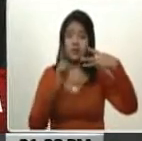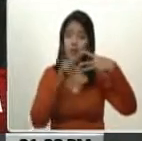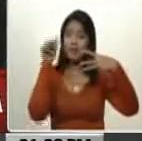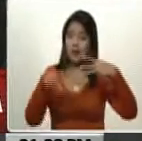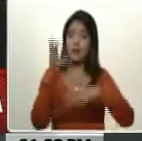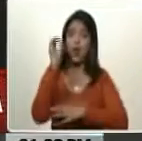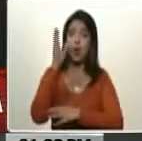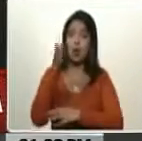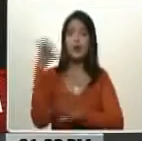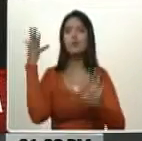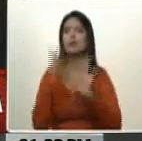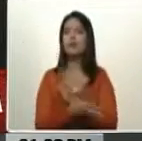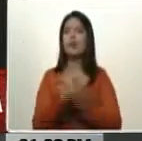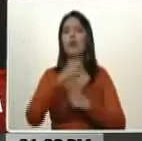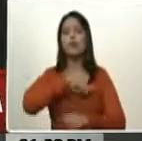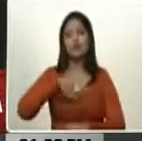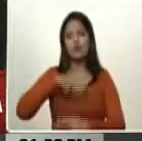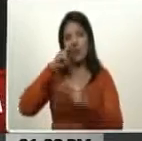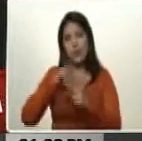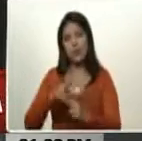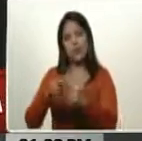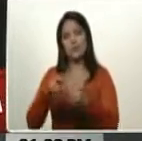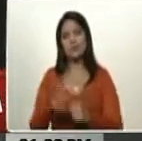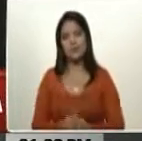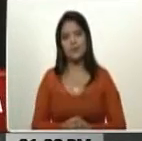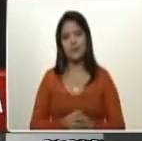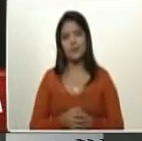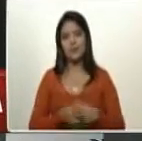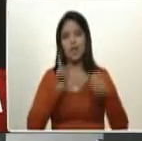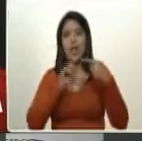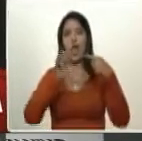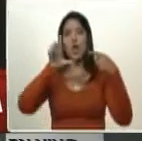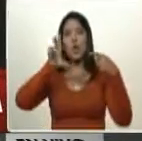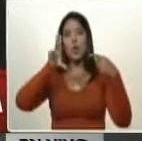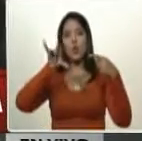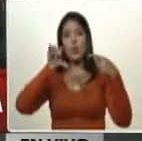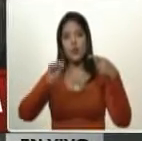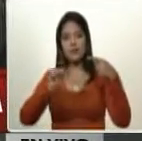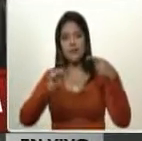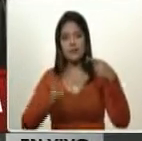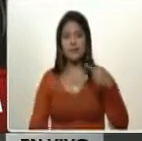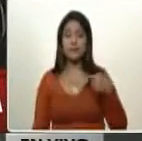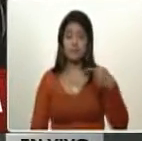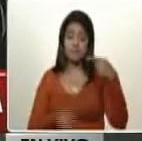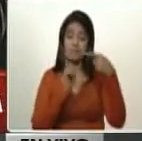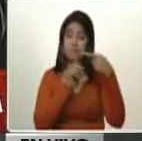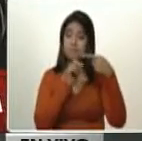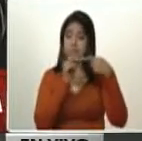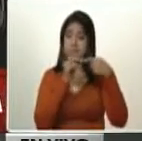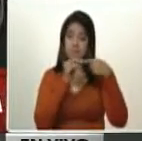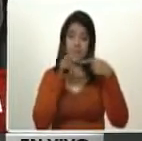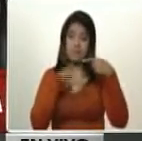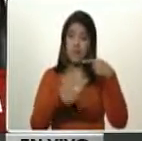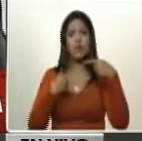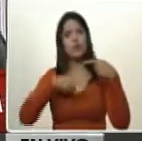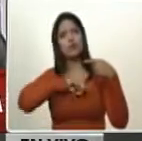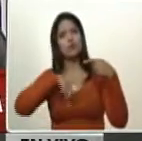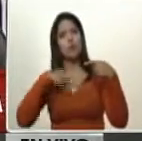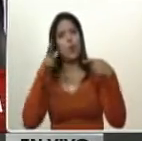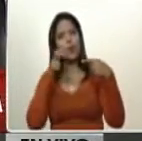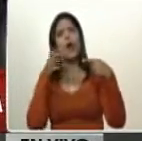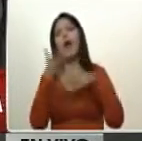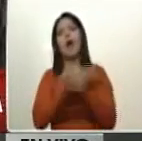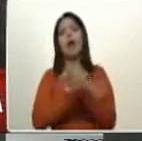en función de quienes homenajeamos. Luis Cipriano Rodríguez, al primero prácticamente que le escucháramos antes del